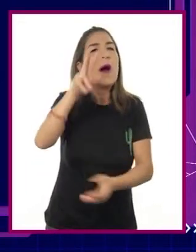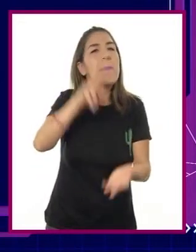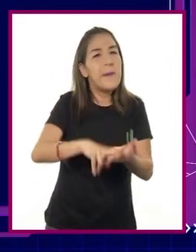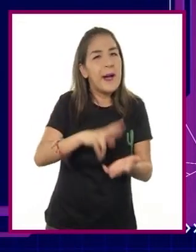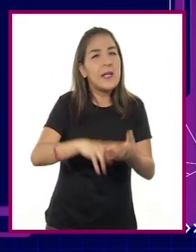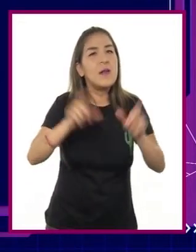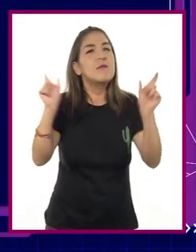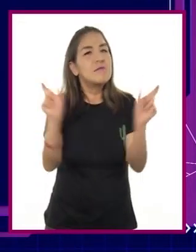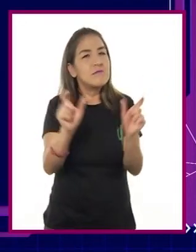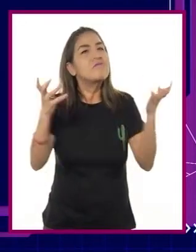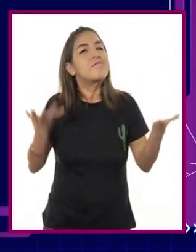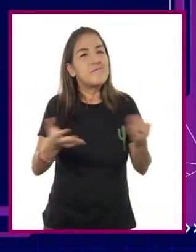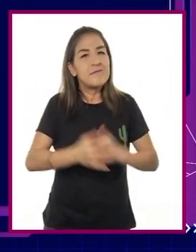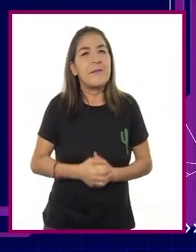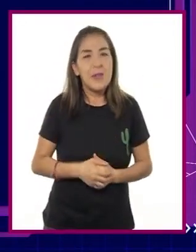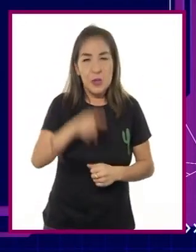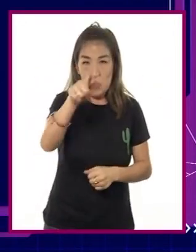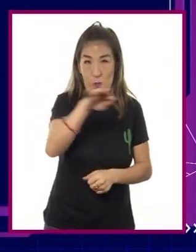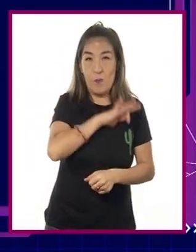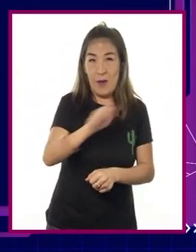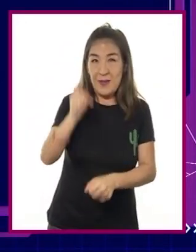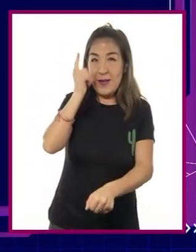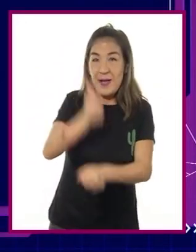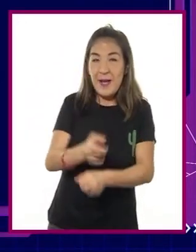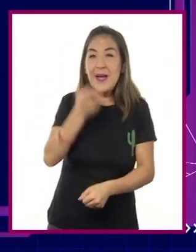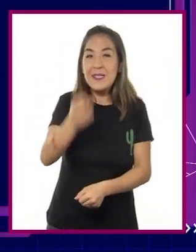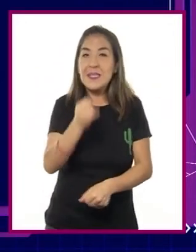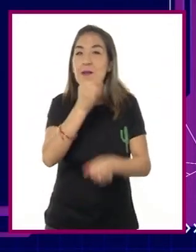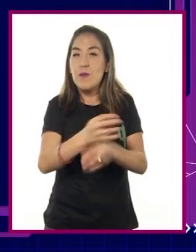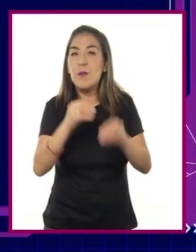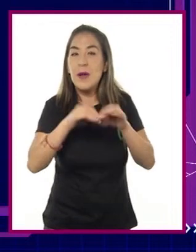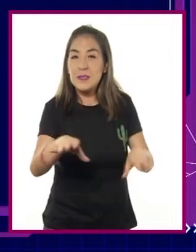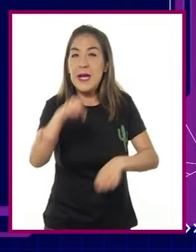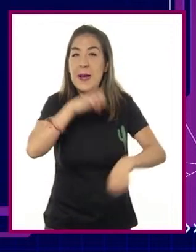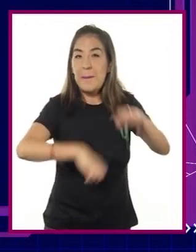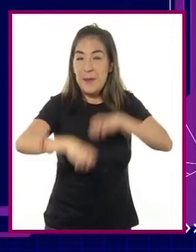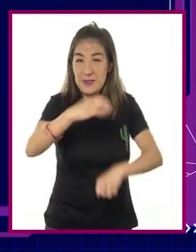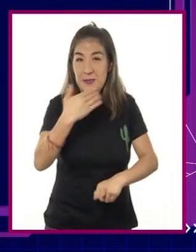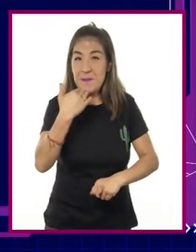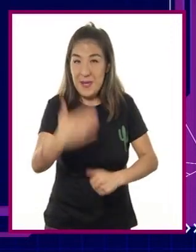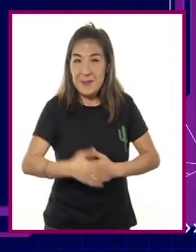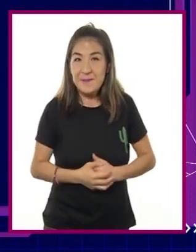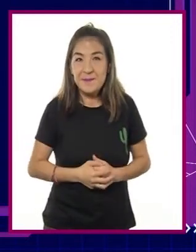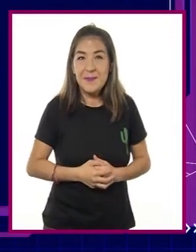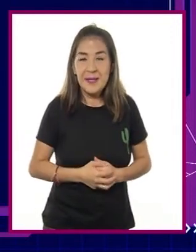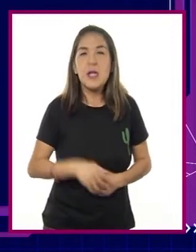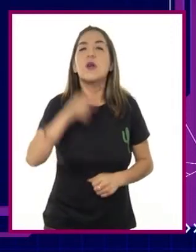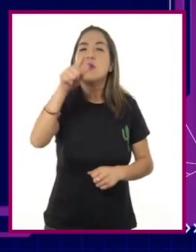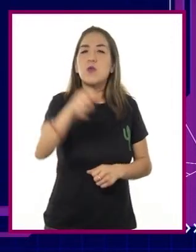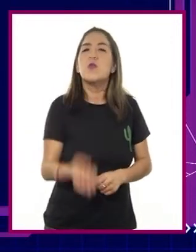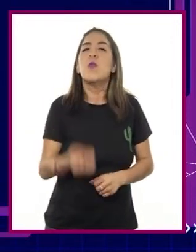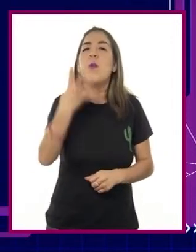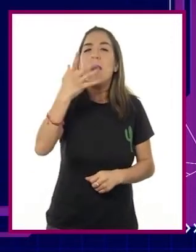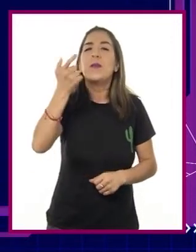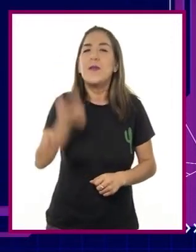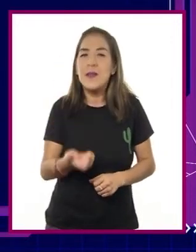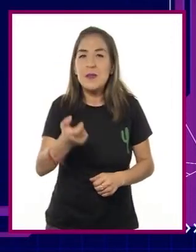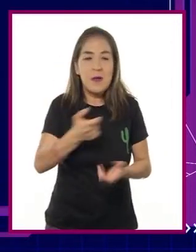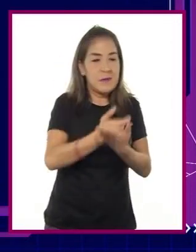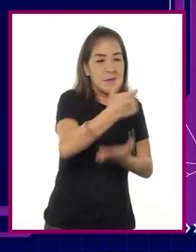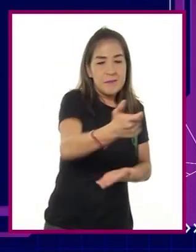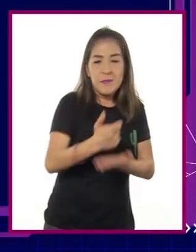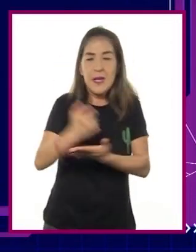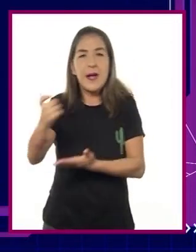cada cupón? Pueden descubrir si la afirmación de la empresa es correcta y ¿cuánto dinero recibió cada